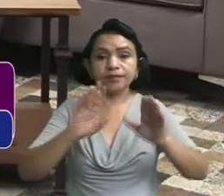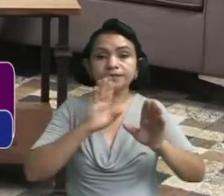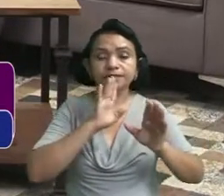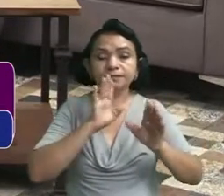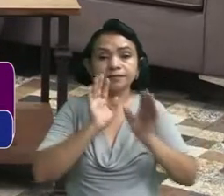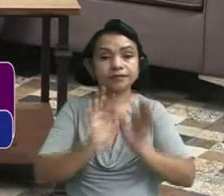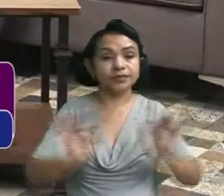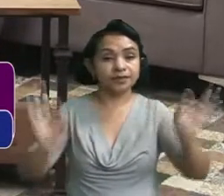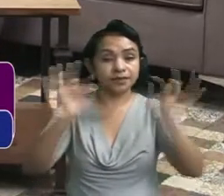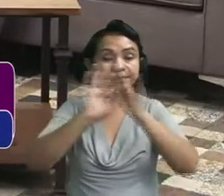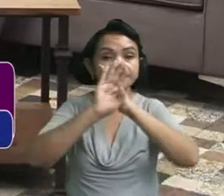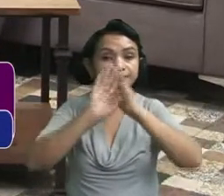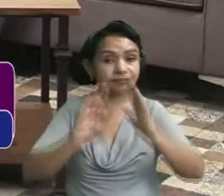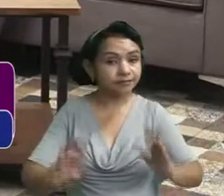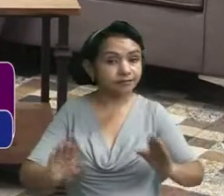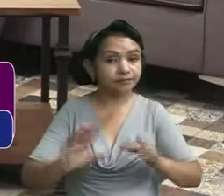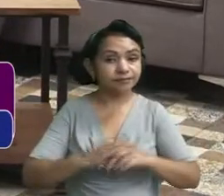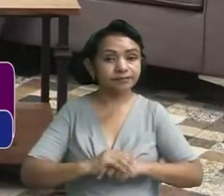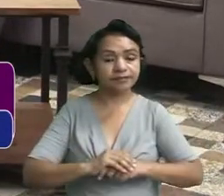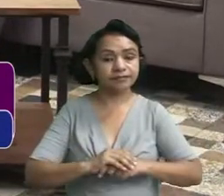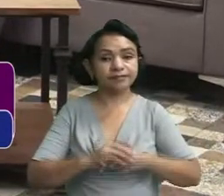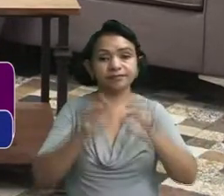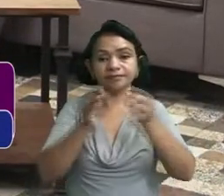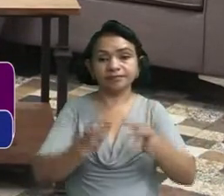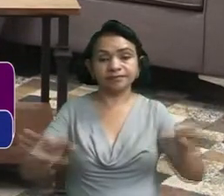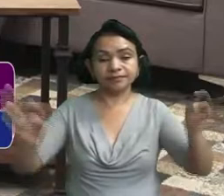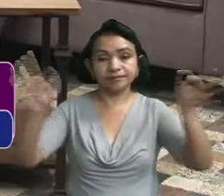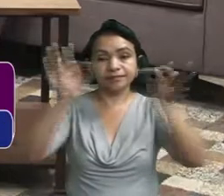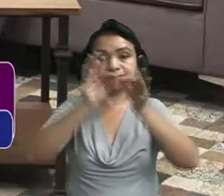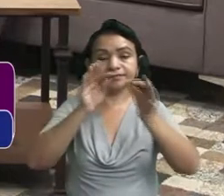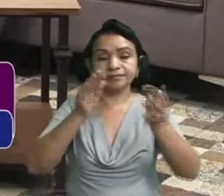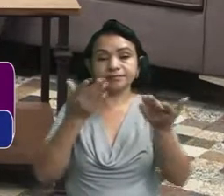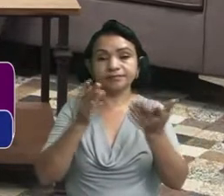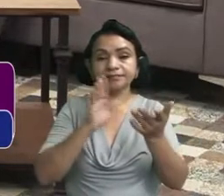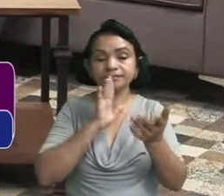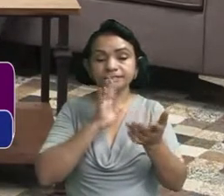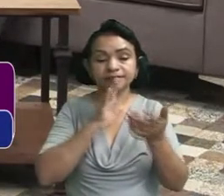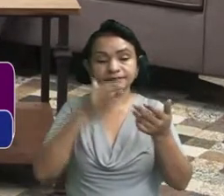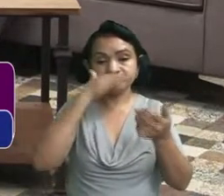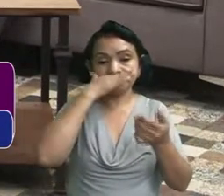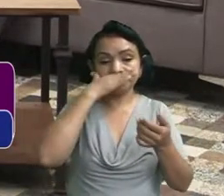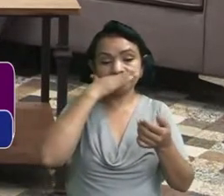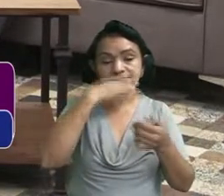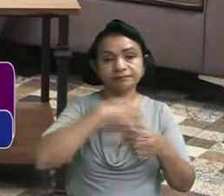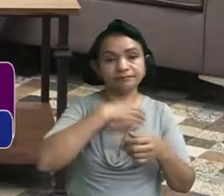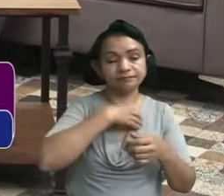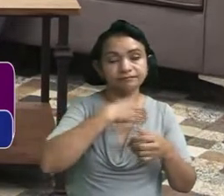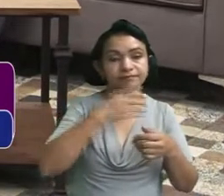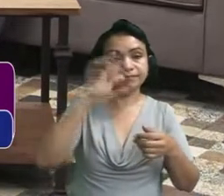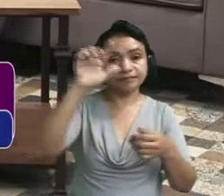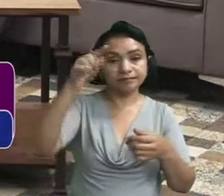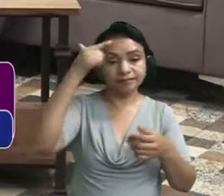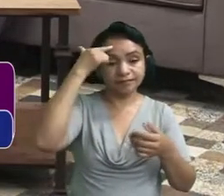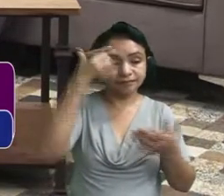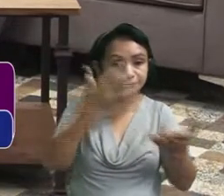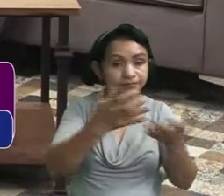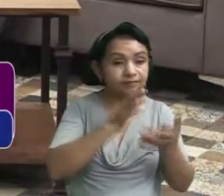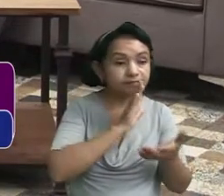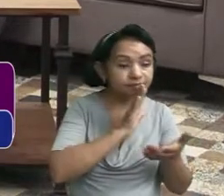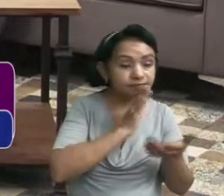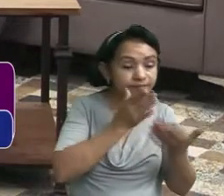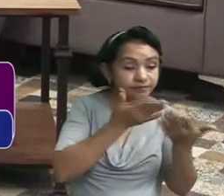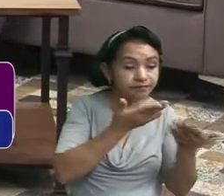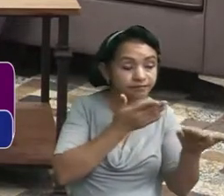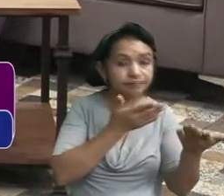para la paz. Y los promotores fundamentales del diálogo hemos sido los sandinistas, desde el gobierno. Y desde los